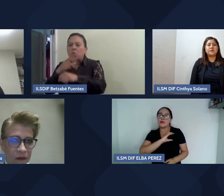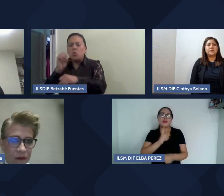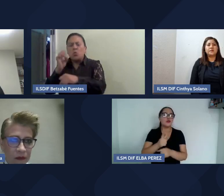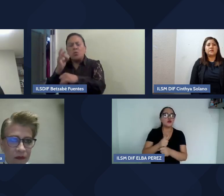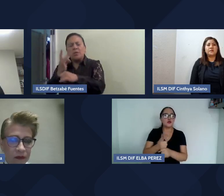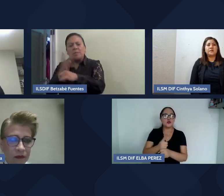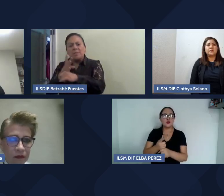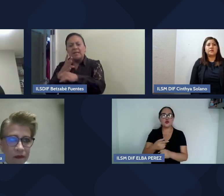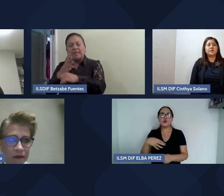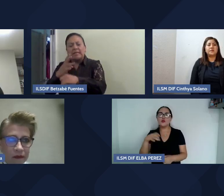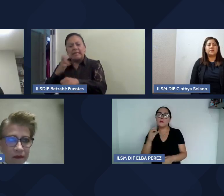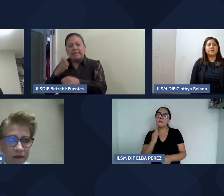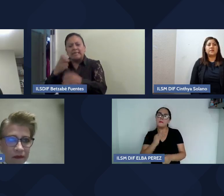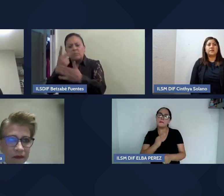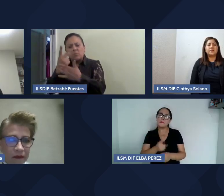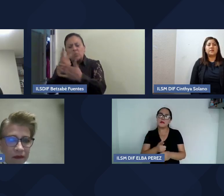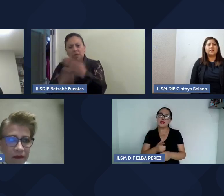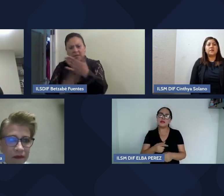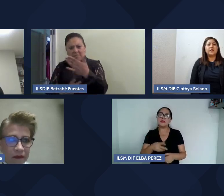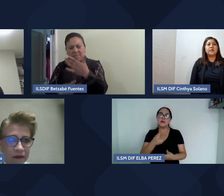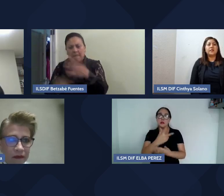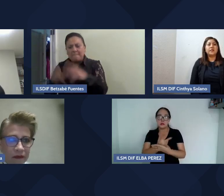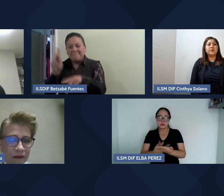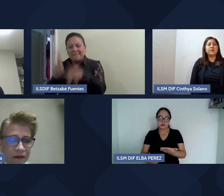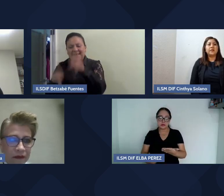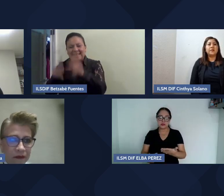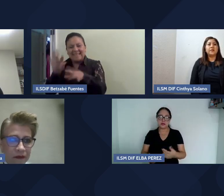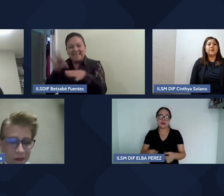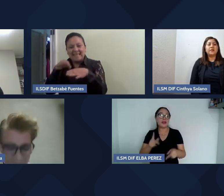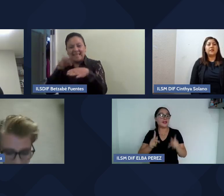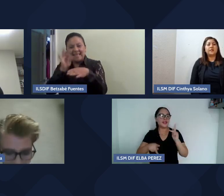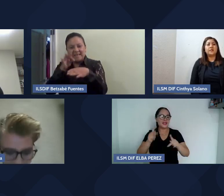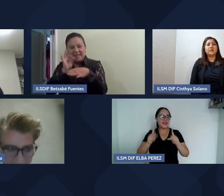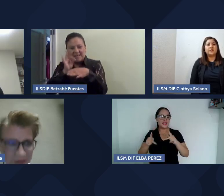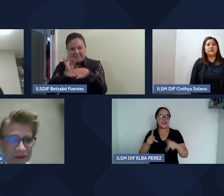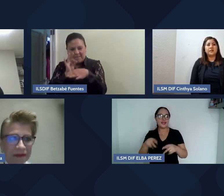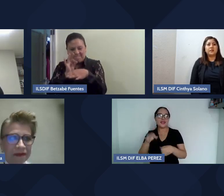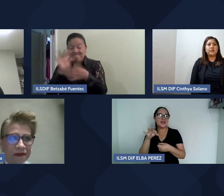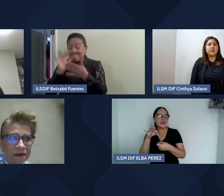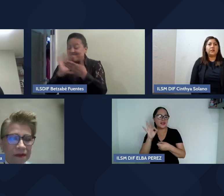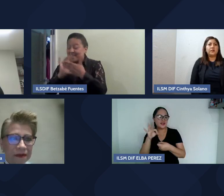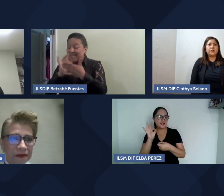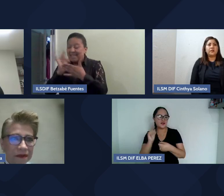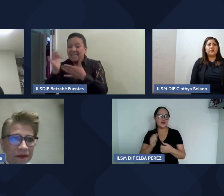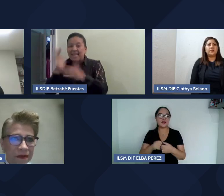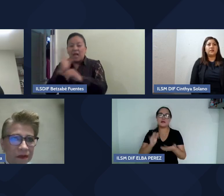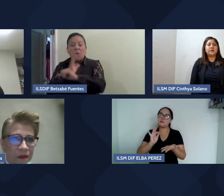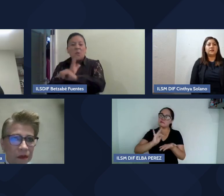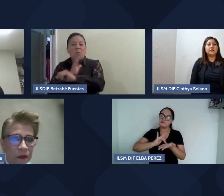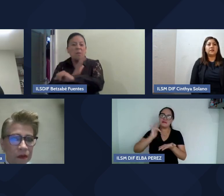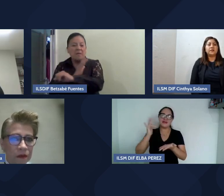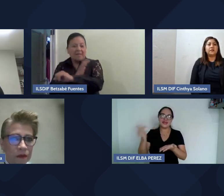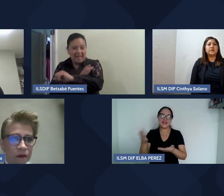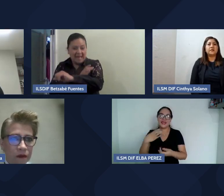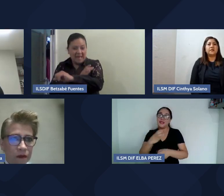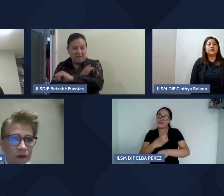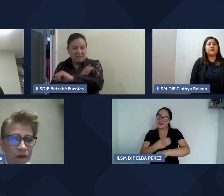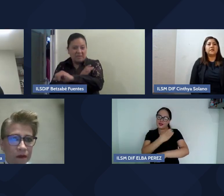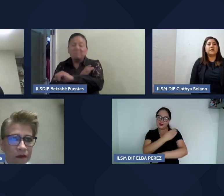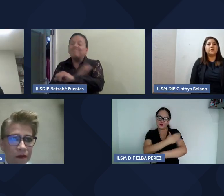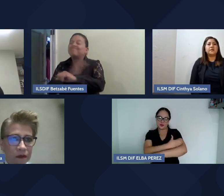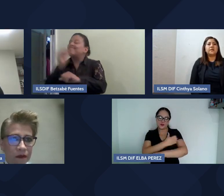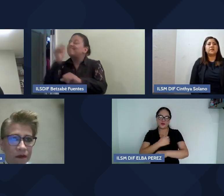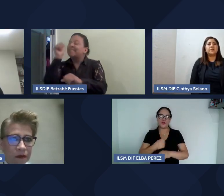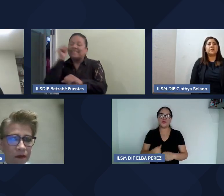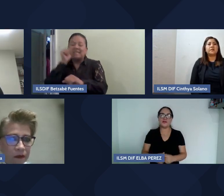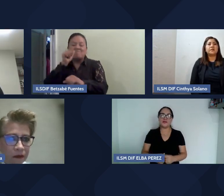en este programa institucional que es Charlas de Café hoy, de verdad gracias por acompañarnos, sino que bueno, pues también nos acompañan siempre en